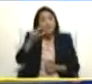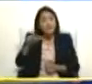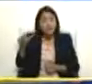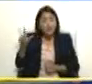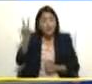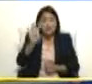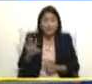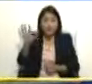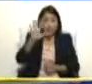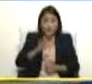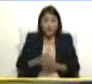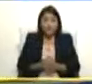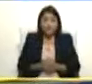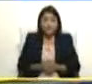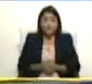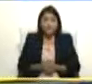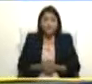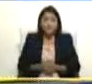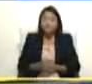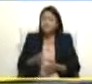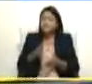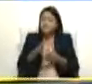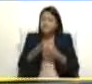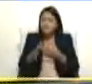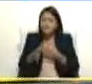de Venezuela que